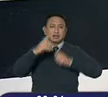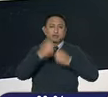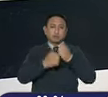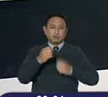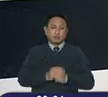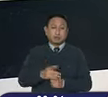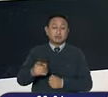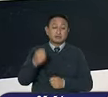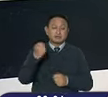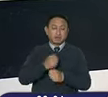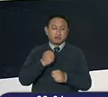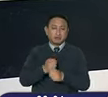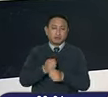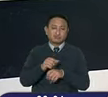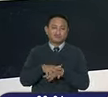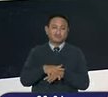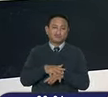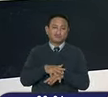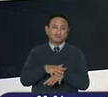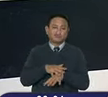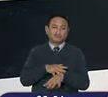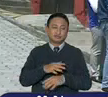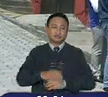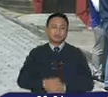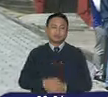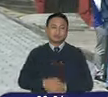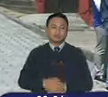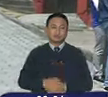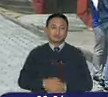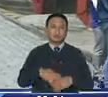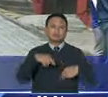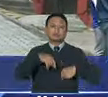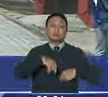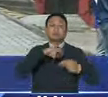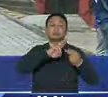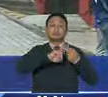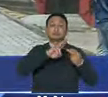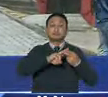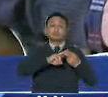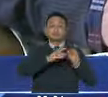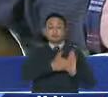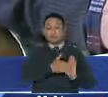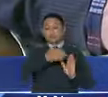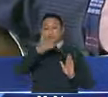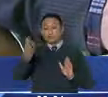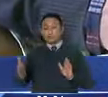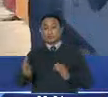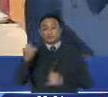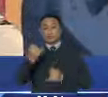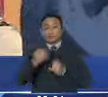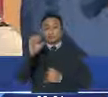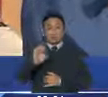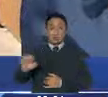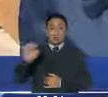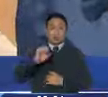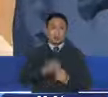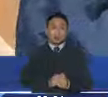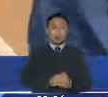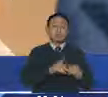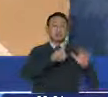el trabajo de los brigadistas. El censo poblacional se extenderá hasta finales de este mes. De un total de